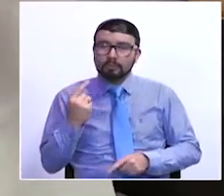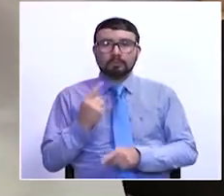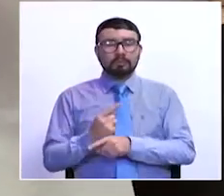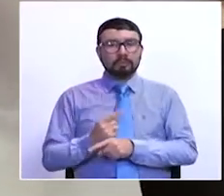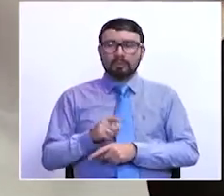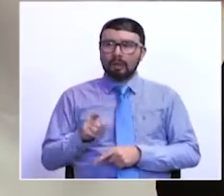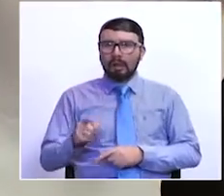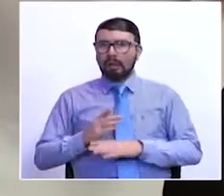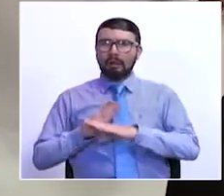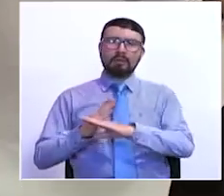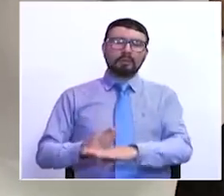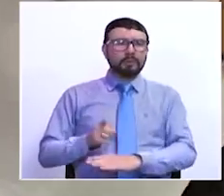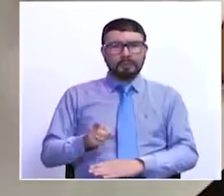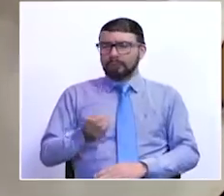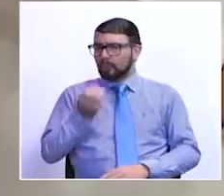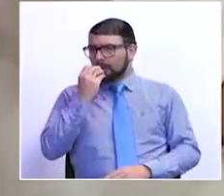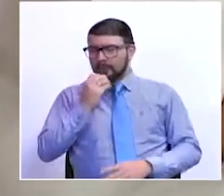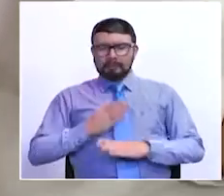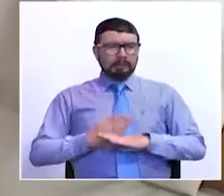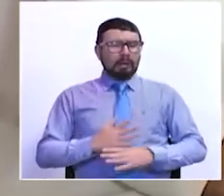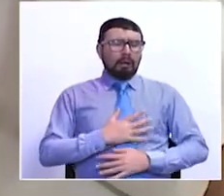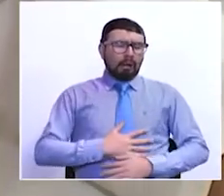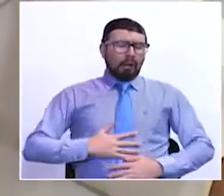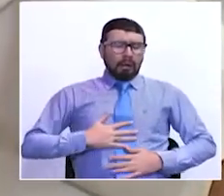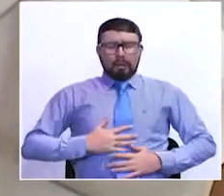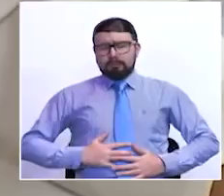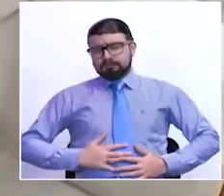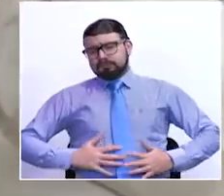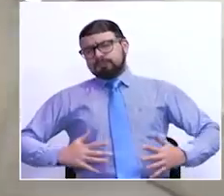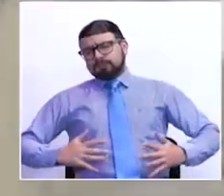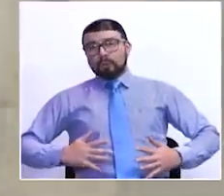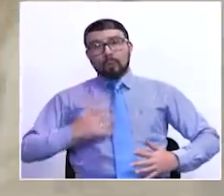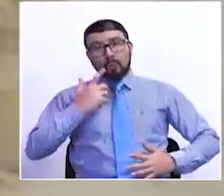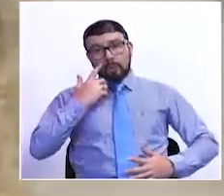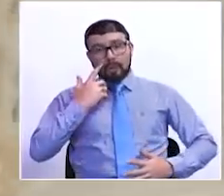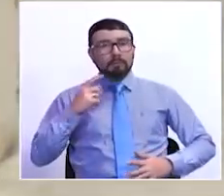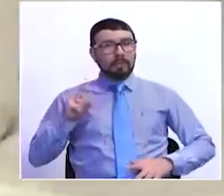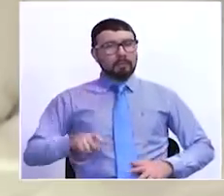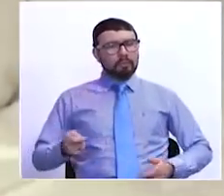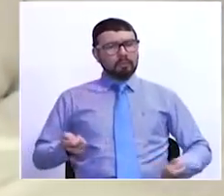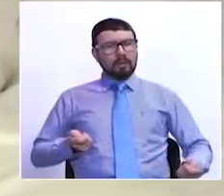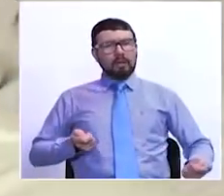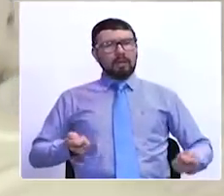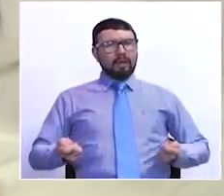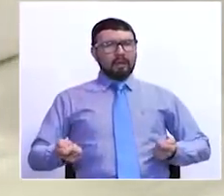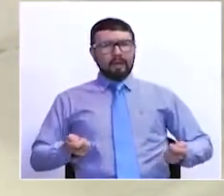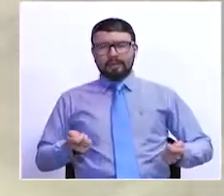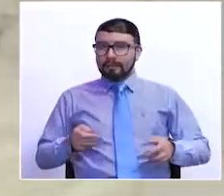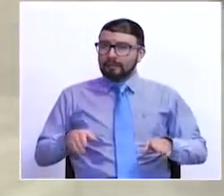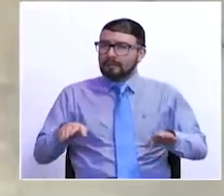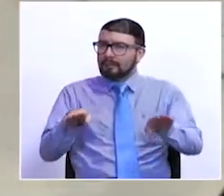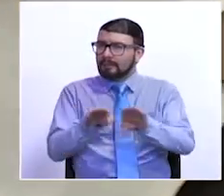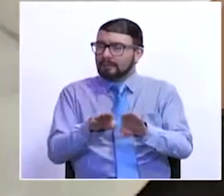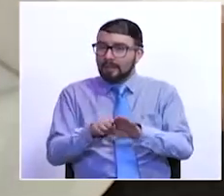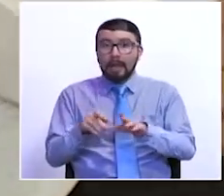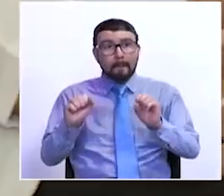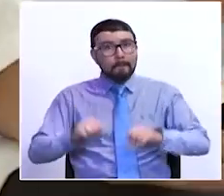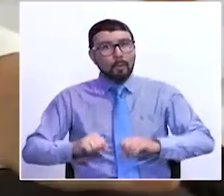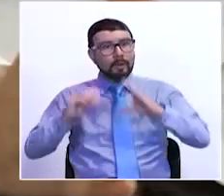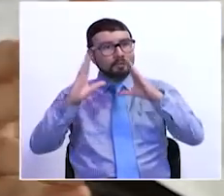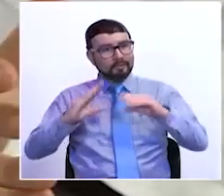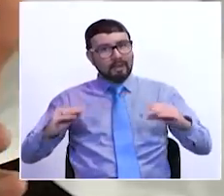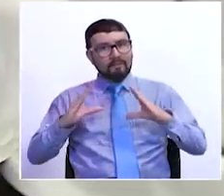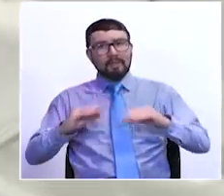nos caigan tan mal, que por supuesto tenemos que tratar de equilibrarlo para que tengamos una Navidad por lo menos un